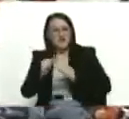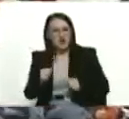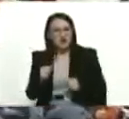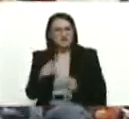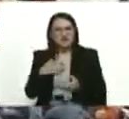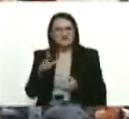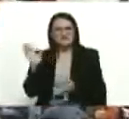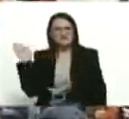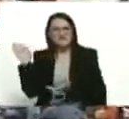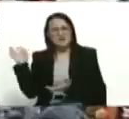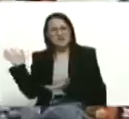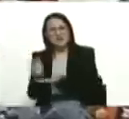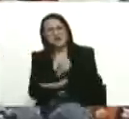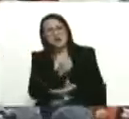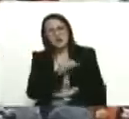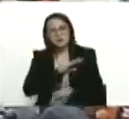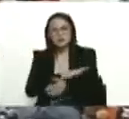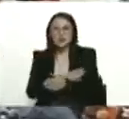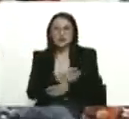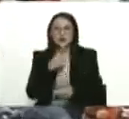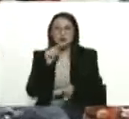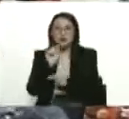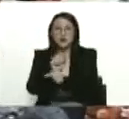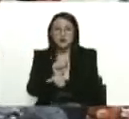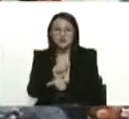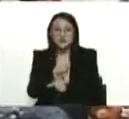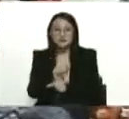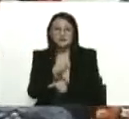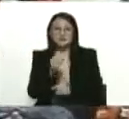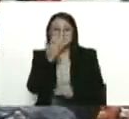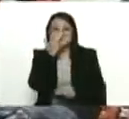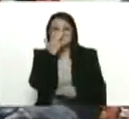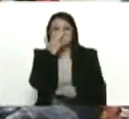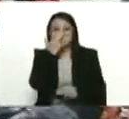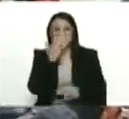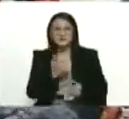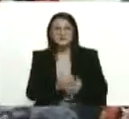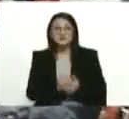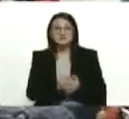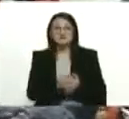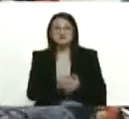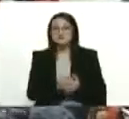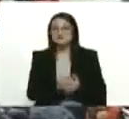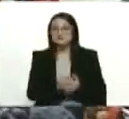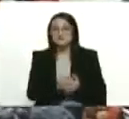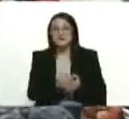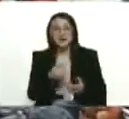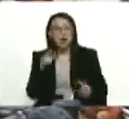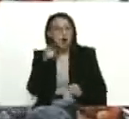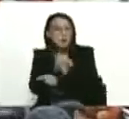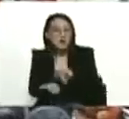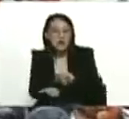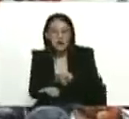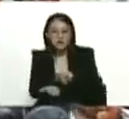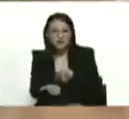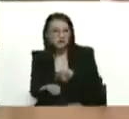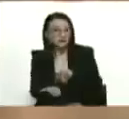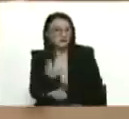sacarlos y derrocarlos del poder. Yo les voy a decir algo que tengo tiempo diciéndose. Ni por las buenas, ni por las